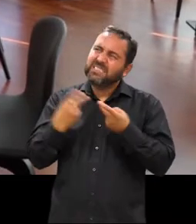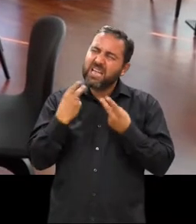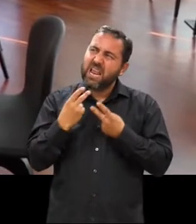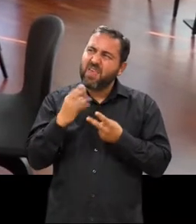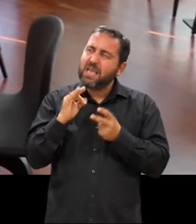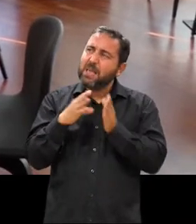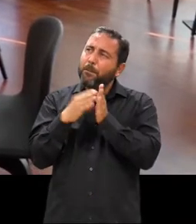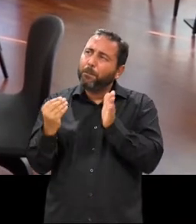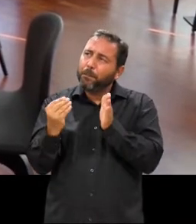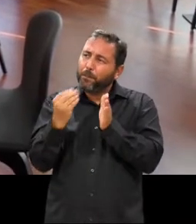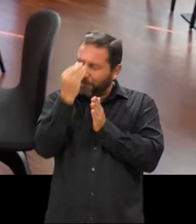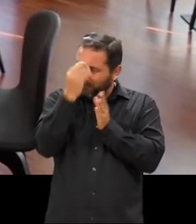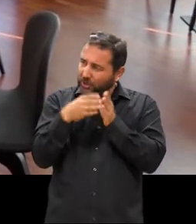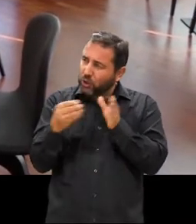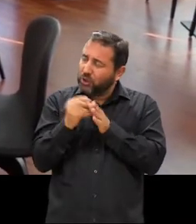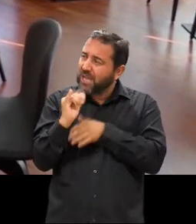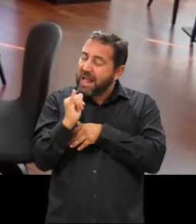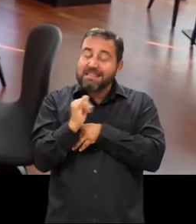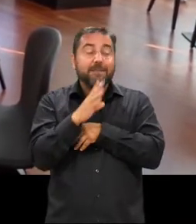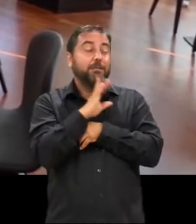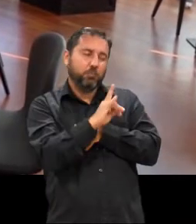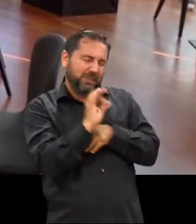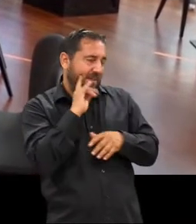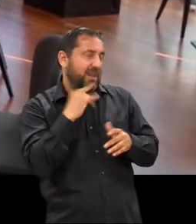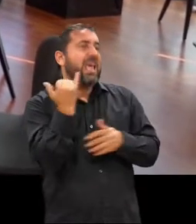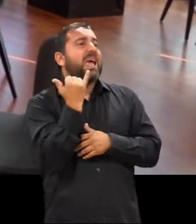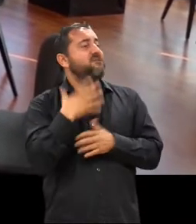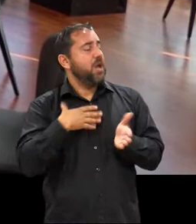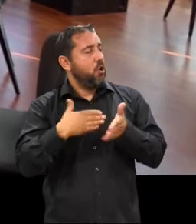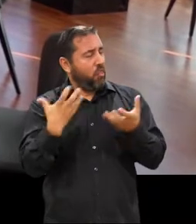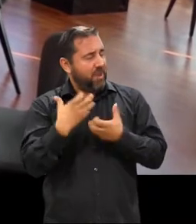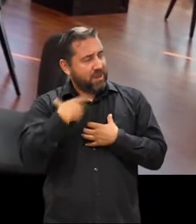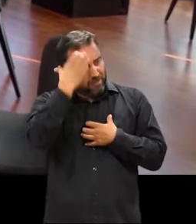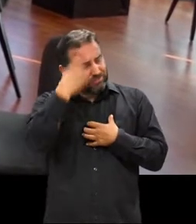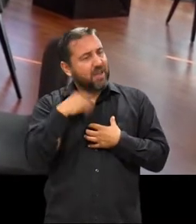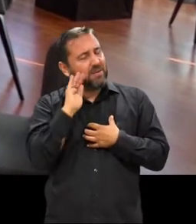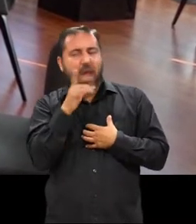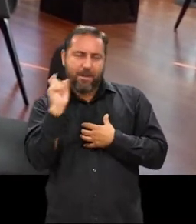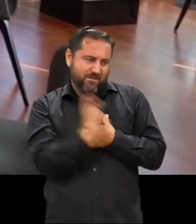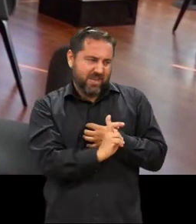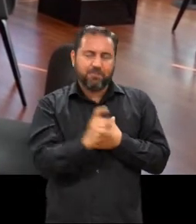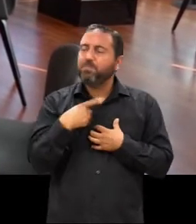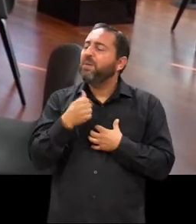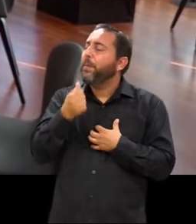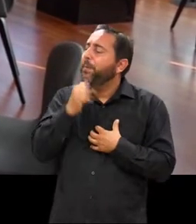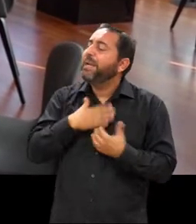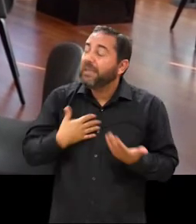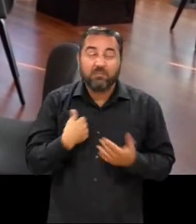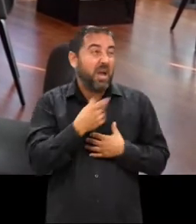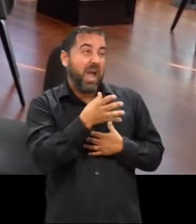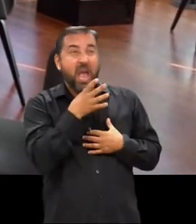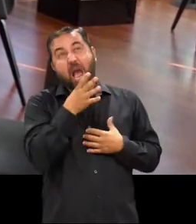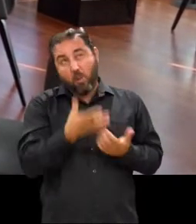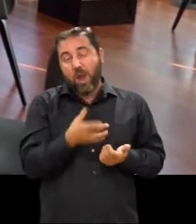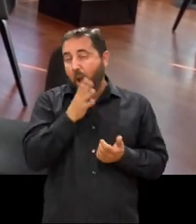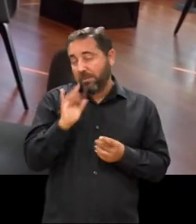¿La ensalada lleva pimientos? Pues un segundito, que le comento al jefe de cocina y enseguida sale. Muy bien. ¿De beber qué desea? Pues